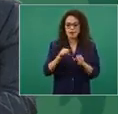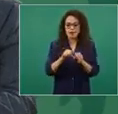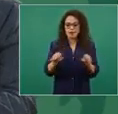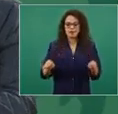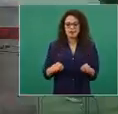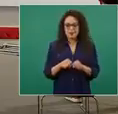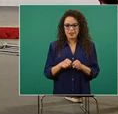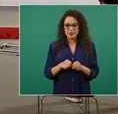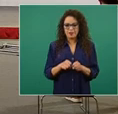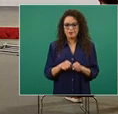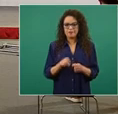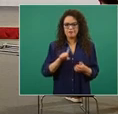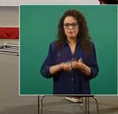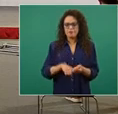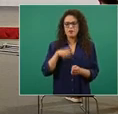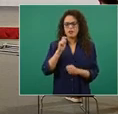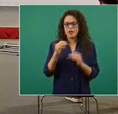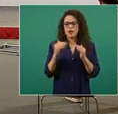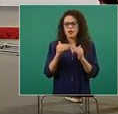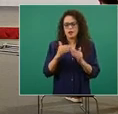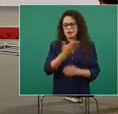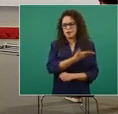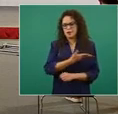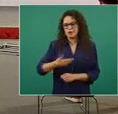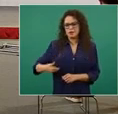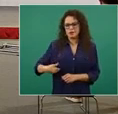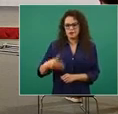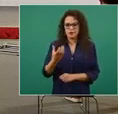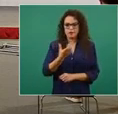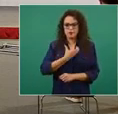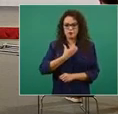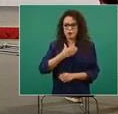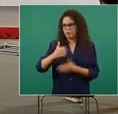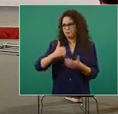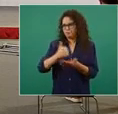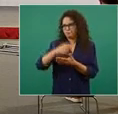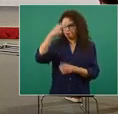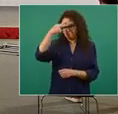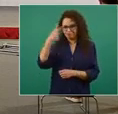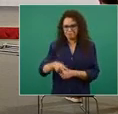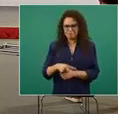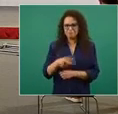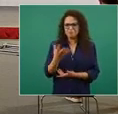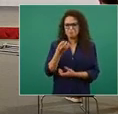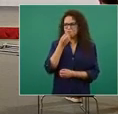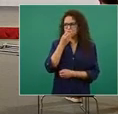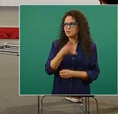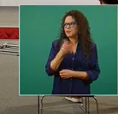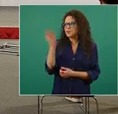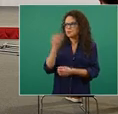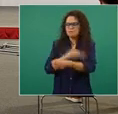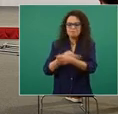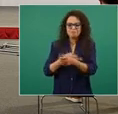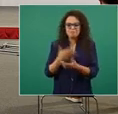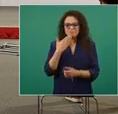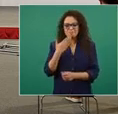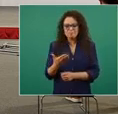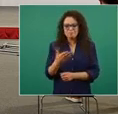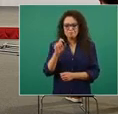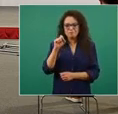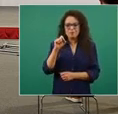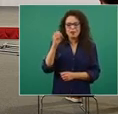Tesorería en este Palacio Nacional de esta Ciudad de México con una tarde agradable a más de 20 grados